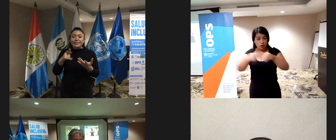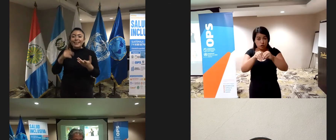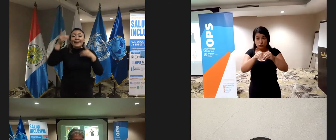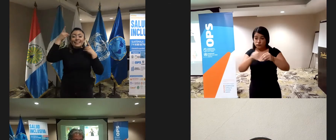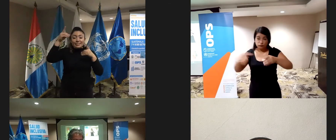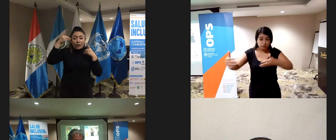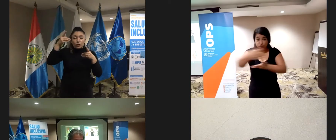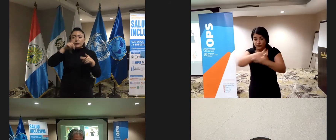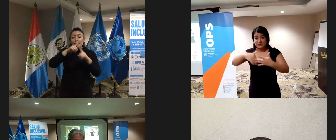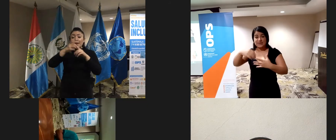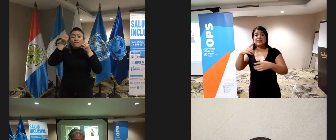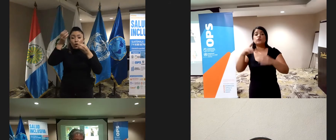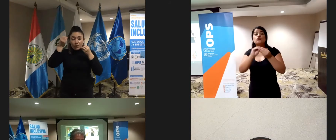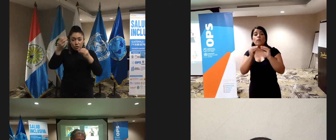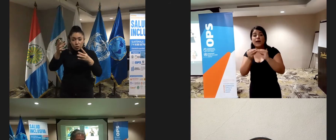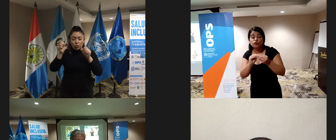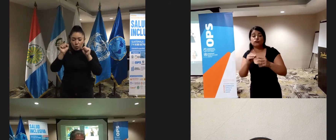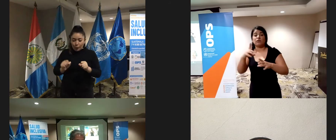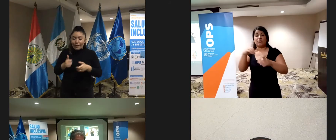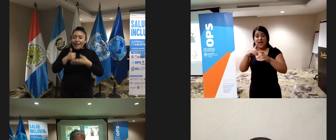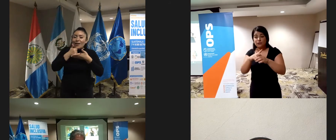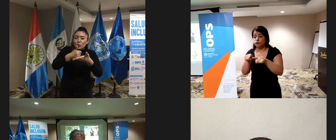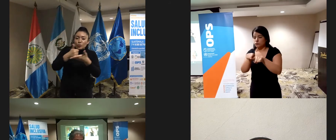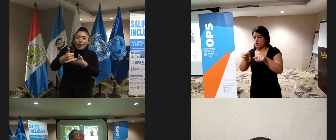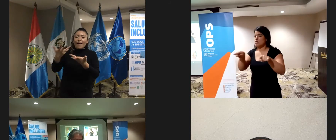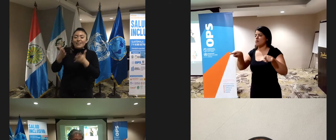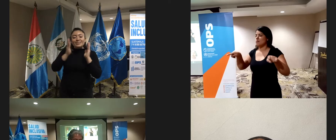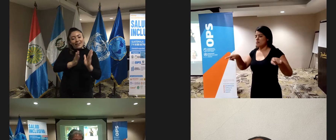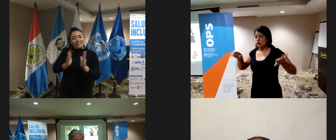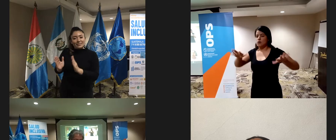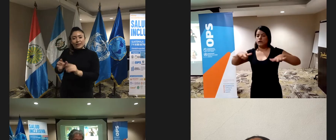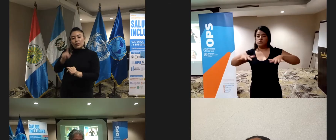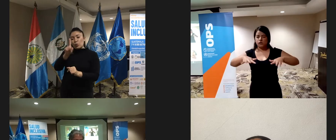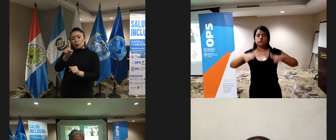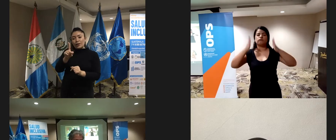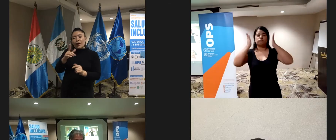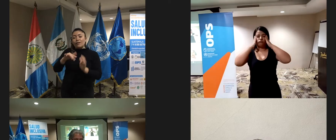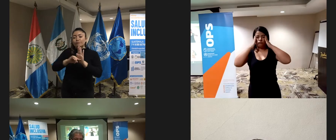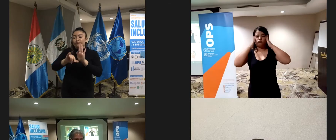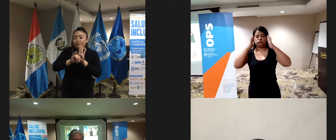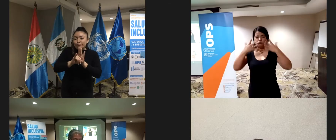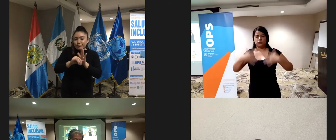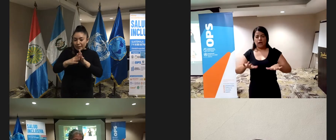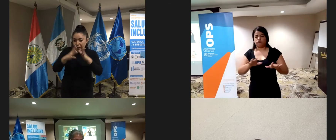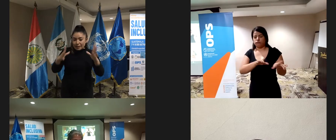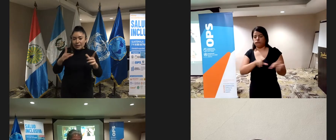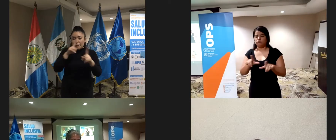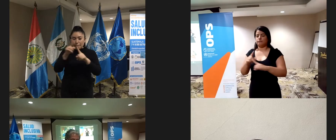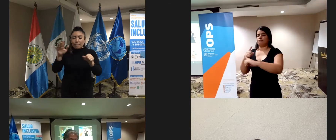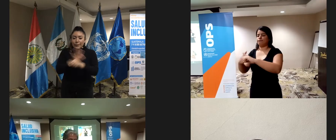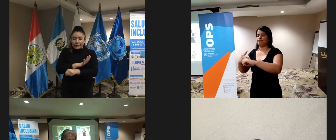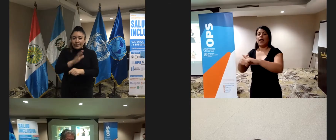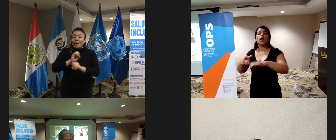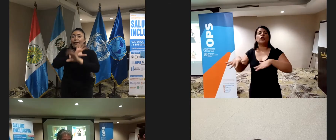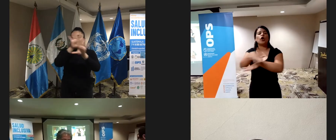datos e información nos pueden ayudar a establecer una identificación plena y clara de